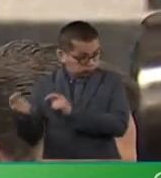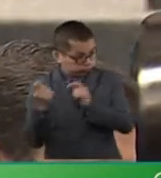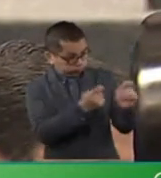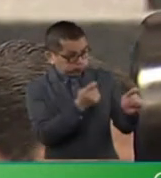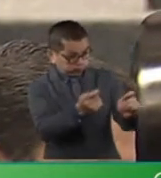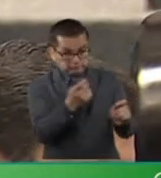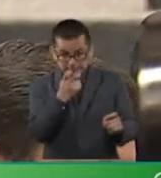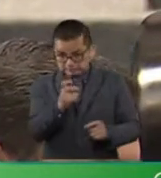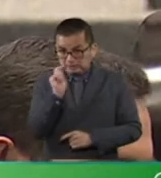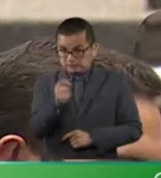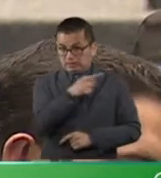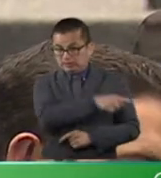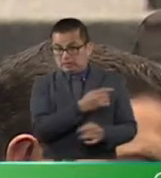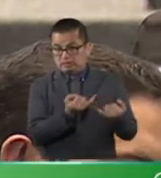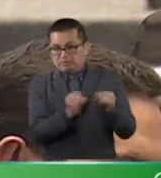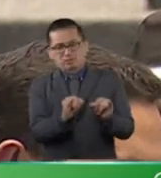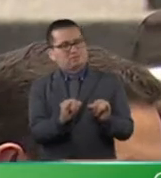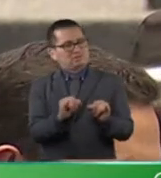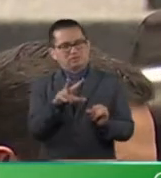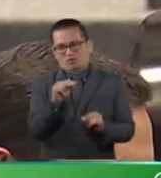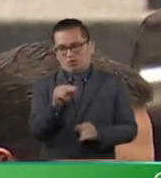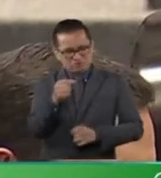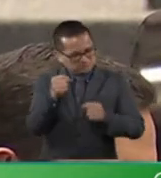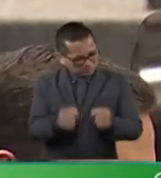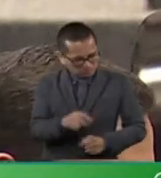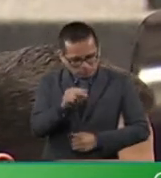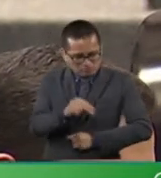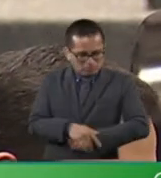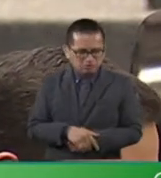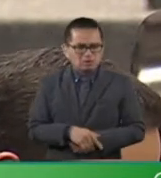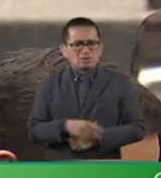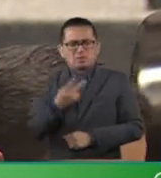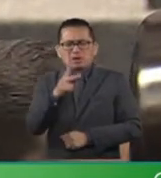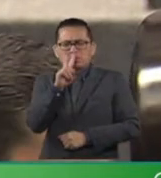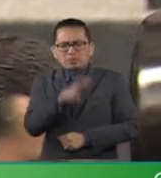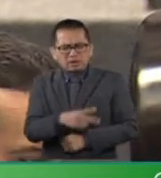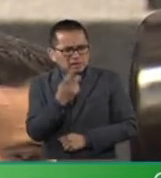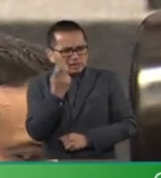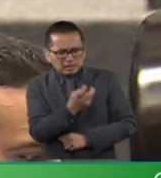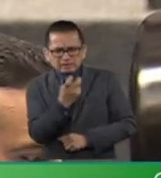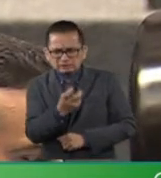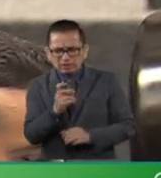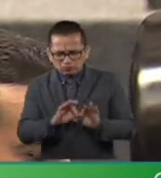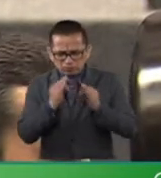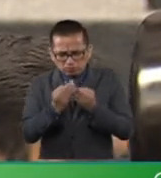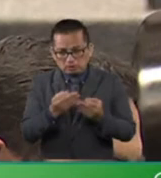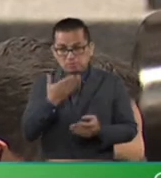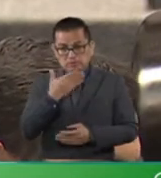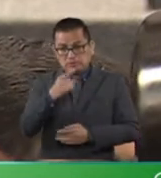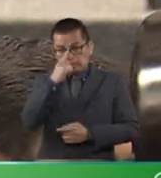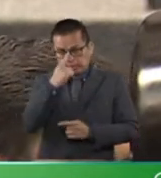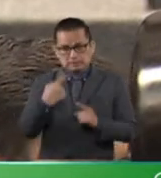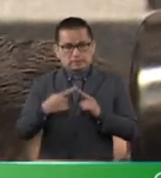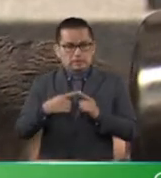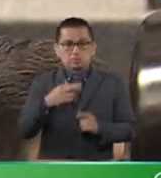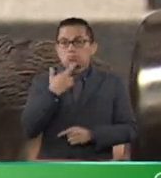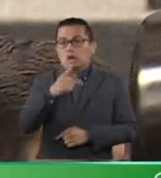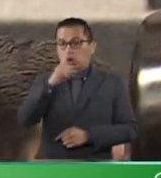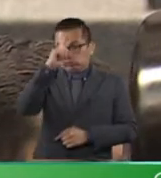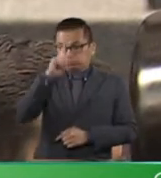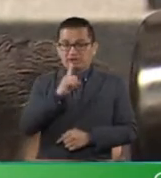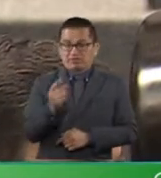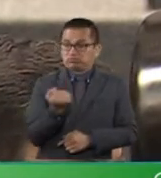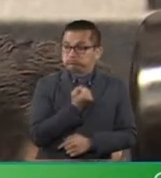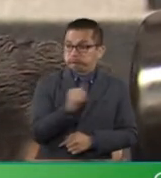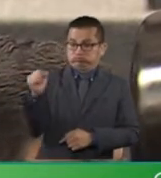contrario pero este método del que ya se ha discutido bastante tampoco garantiza la llegada de los mejores perfiles es